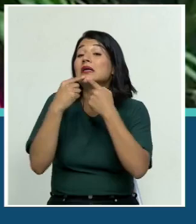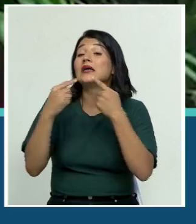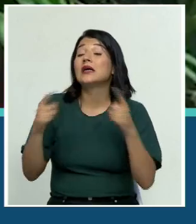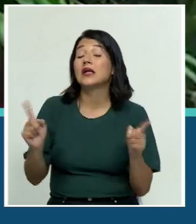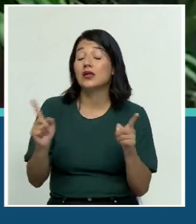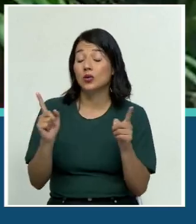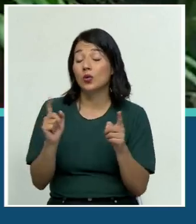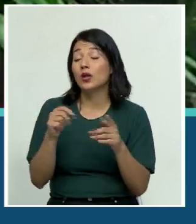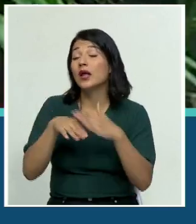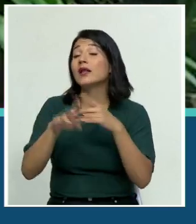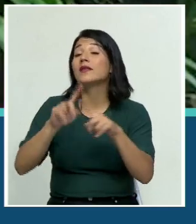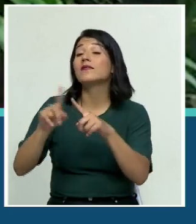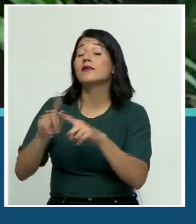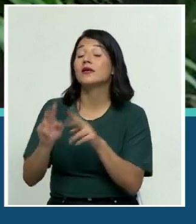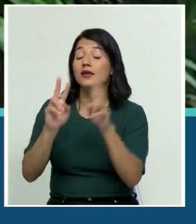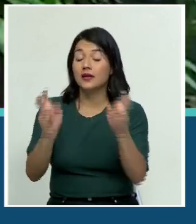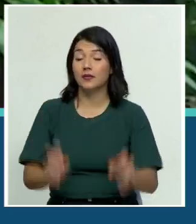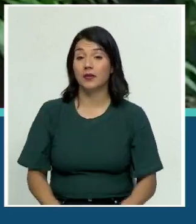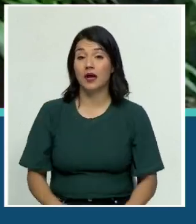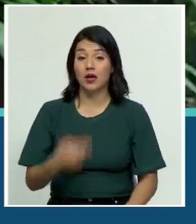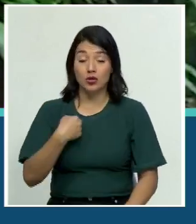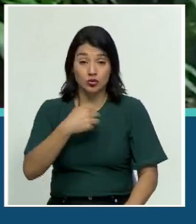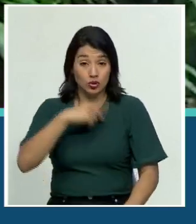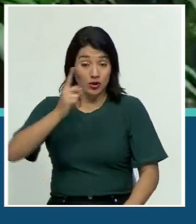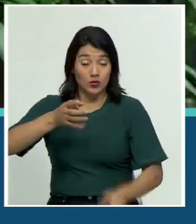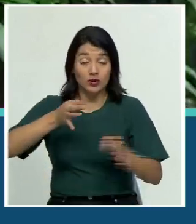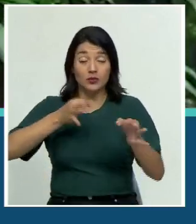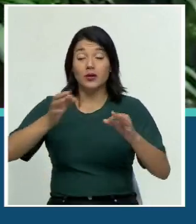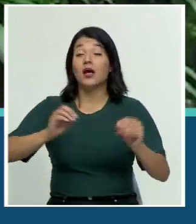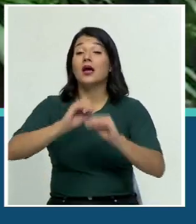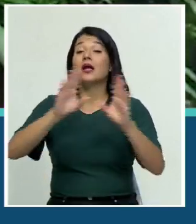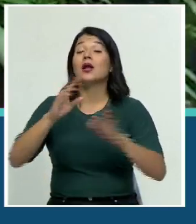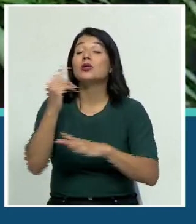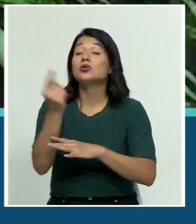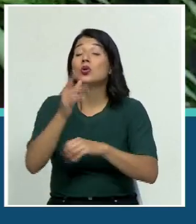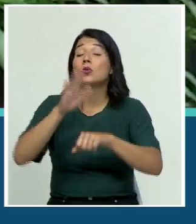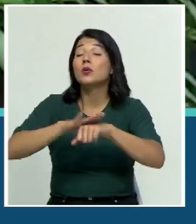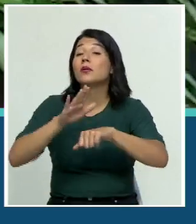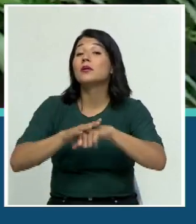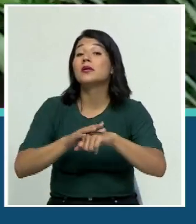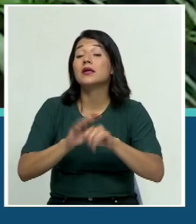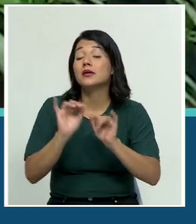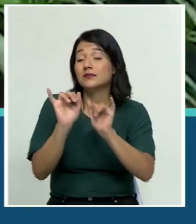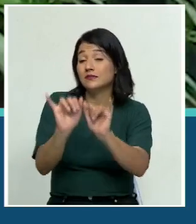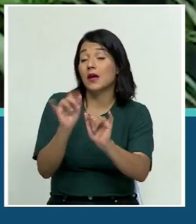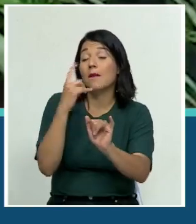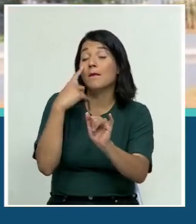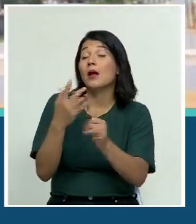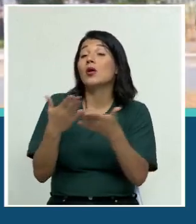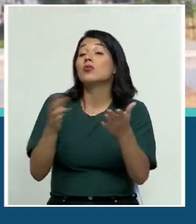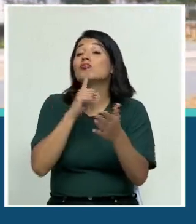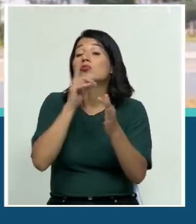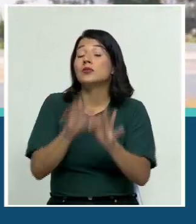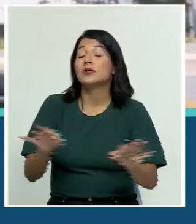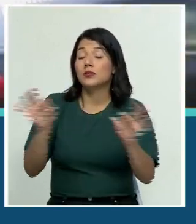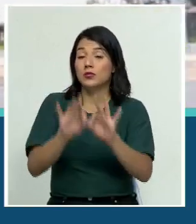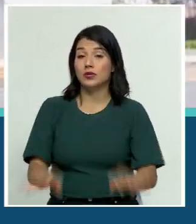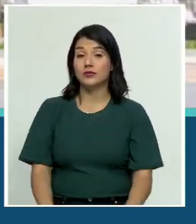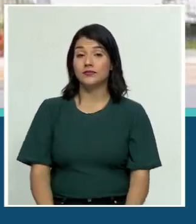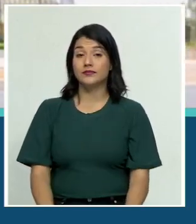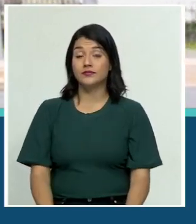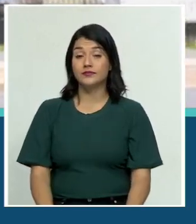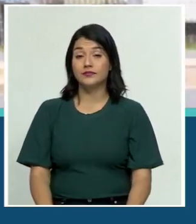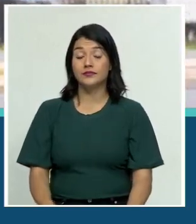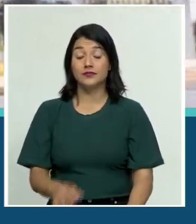en diferentes temas. Debemos ser transparentes y solo dejarlo para cosas de verdadera relevancia. En lugar de las